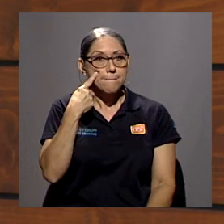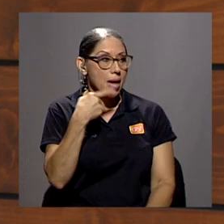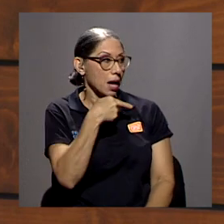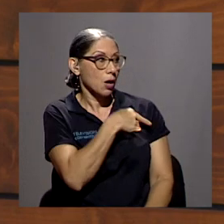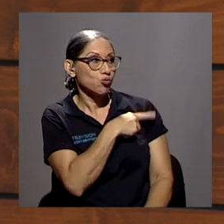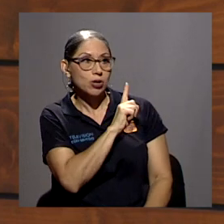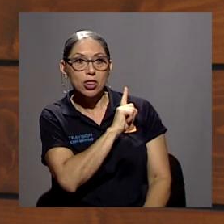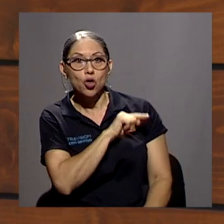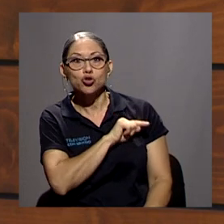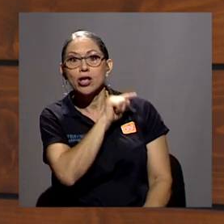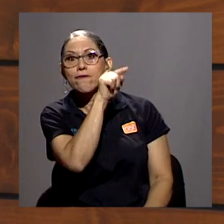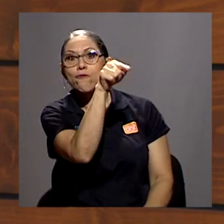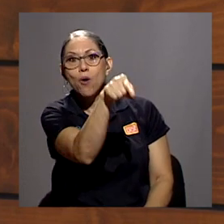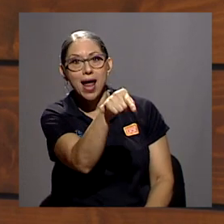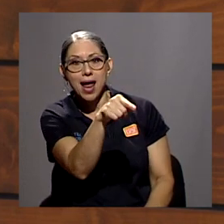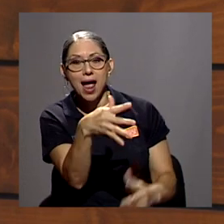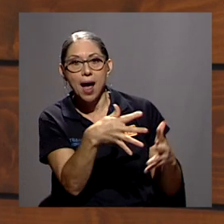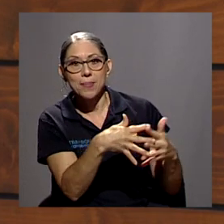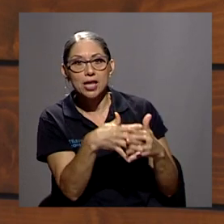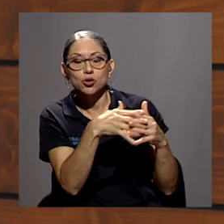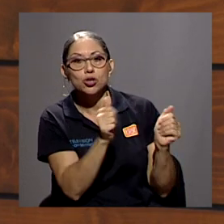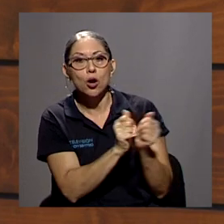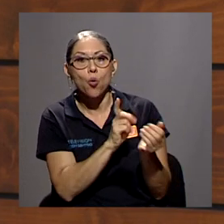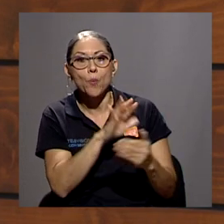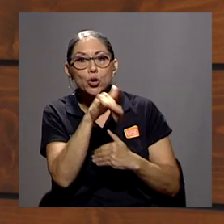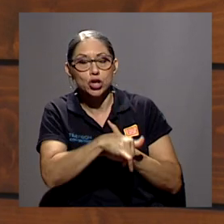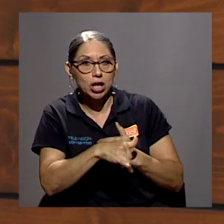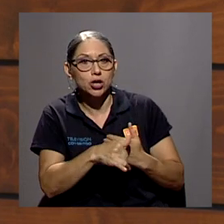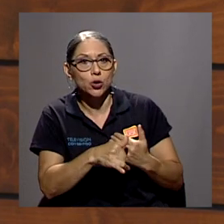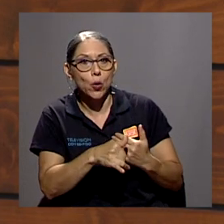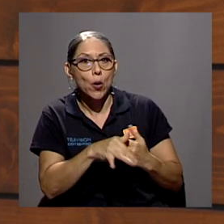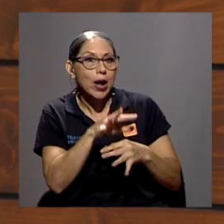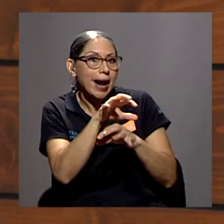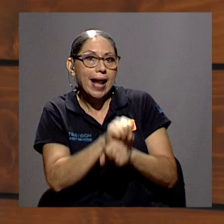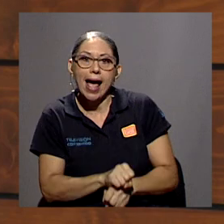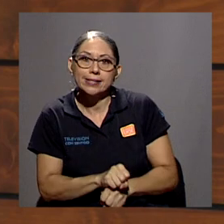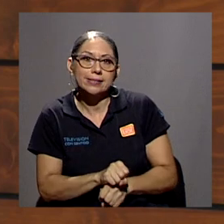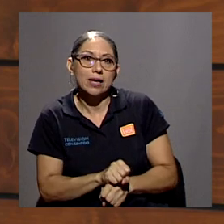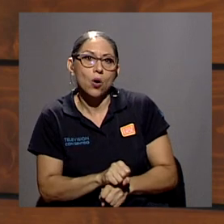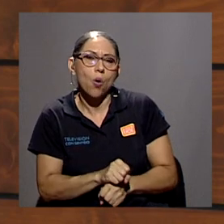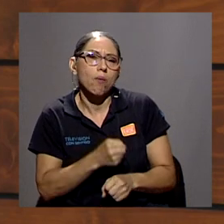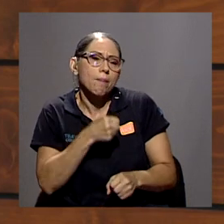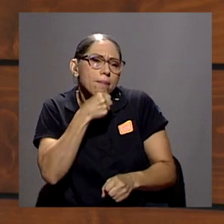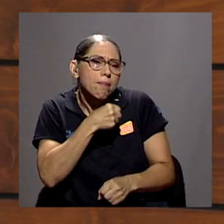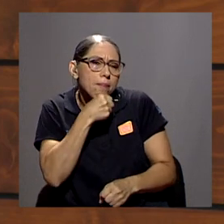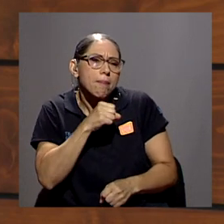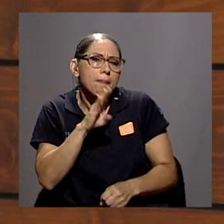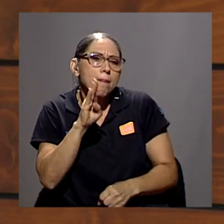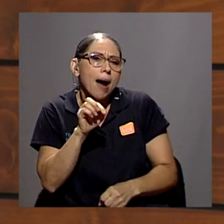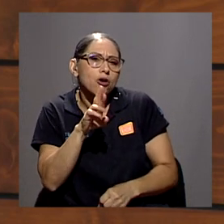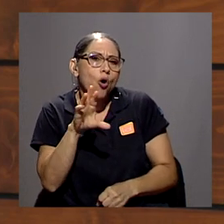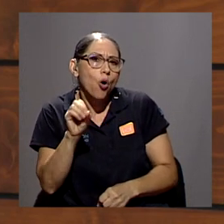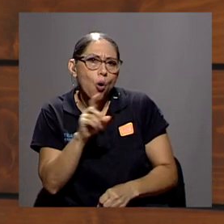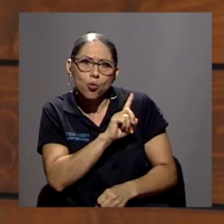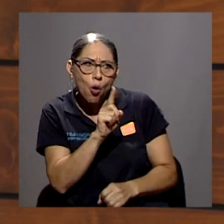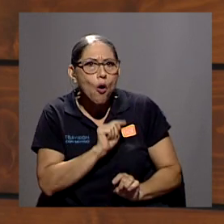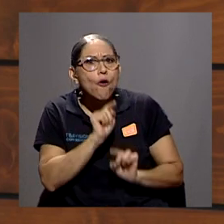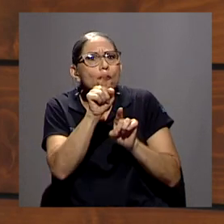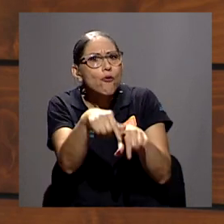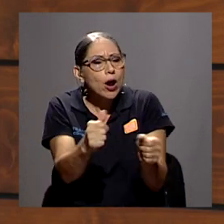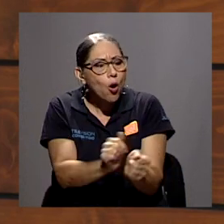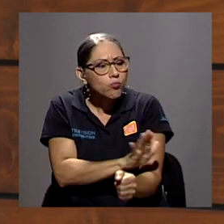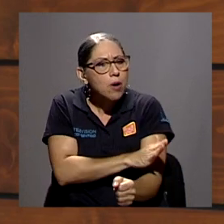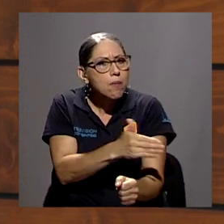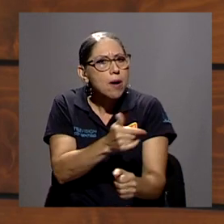minnesota verdad con un proyecto necesariamente clásico barroco se fue con un proyecto latinoamericano eso